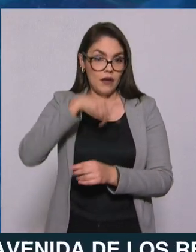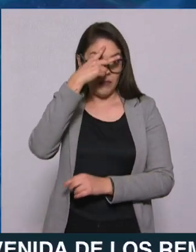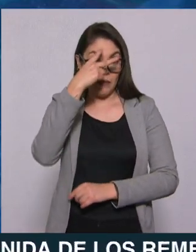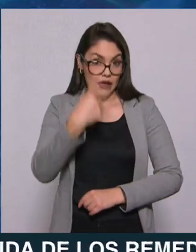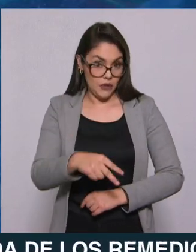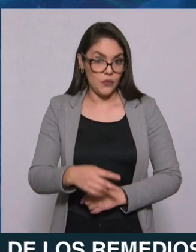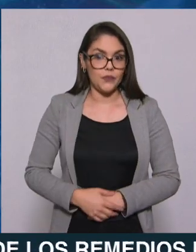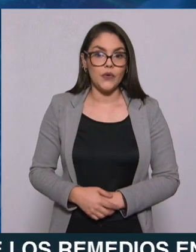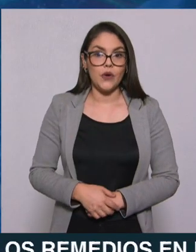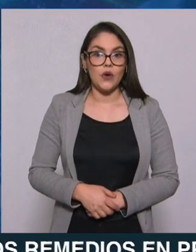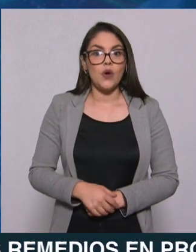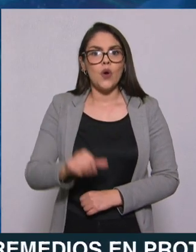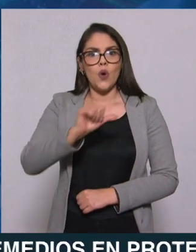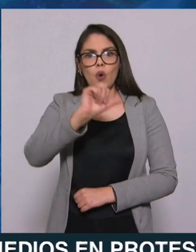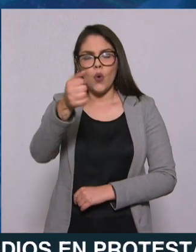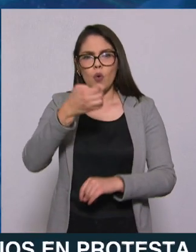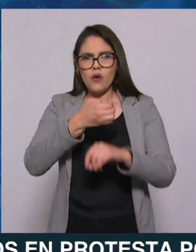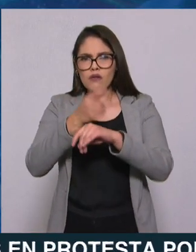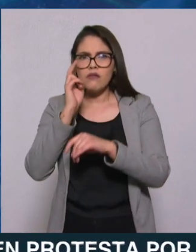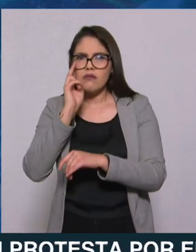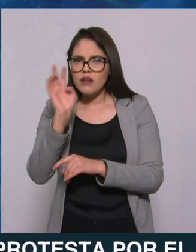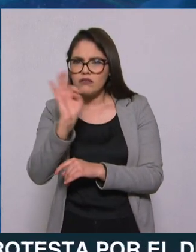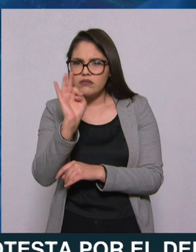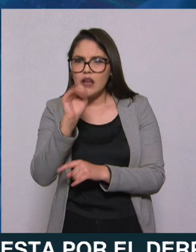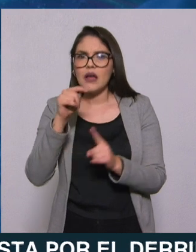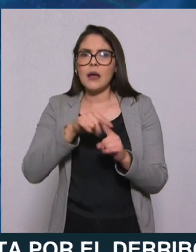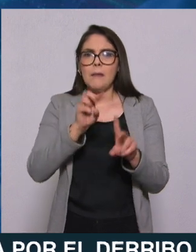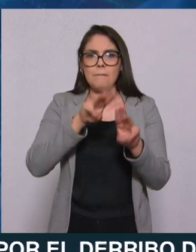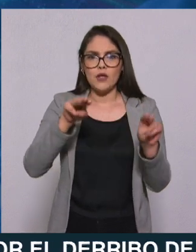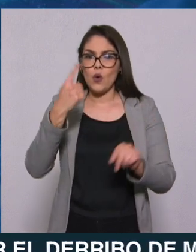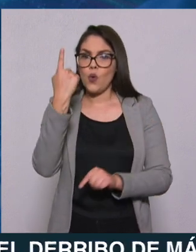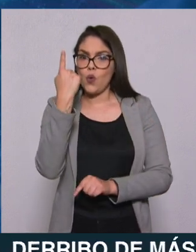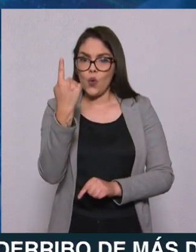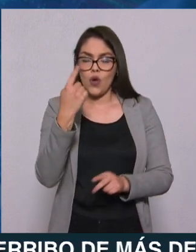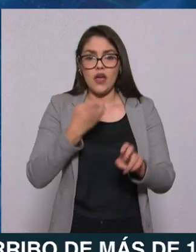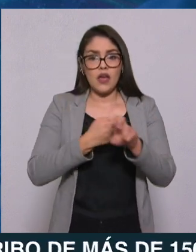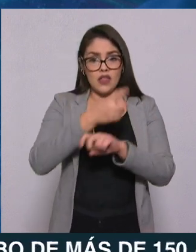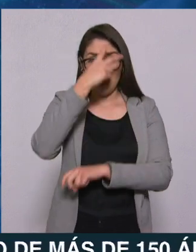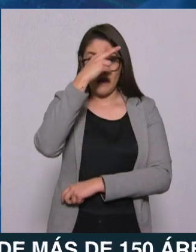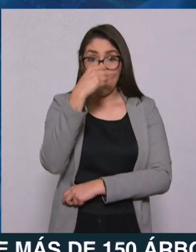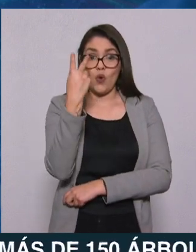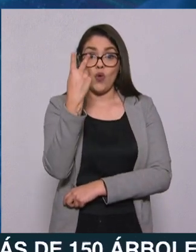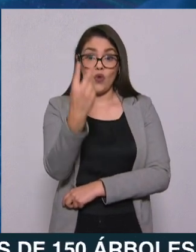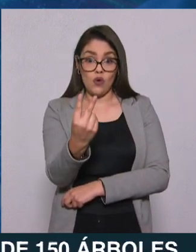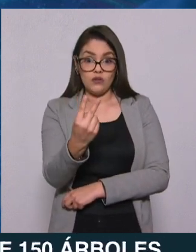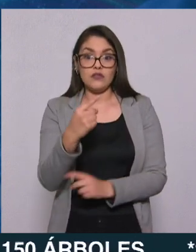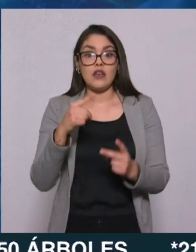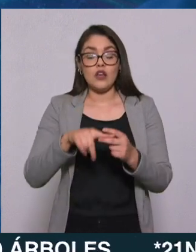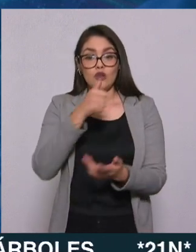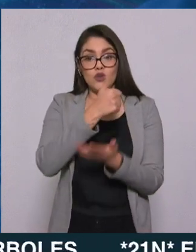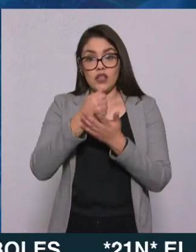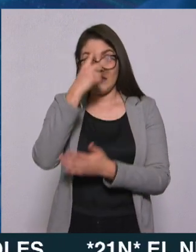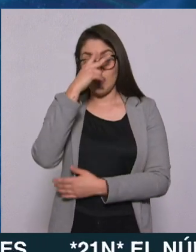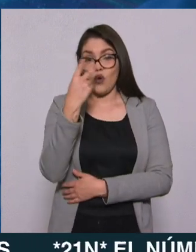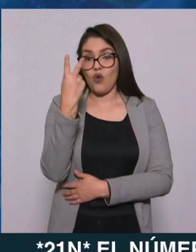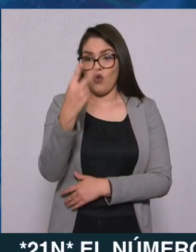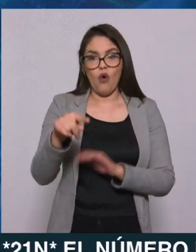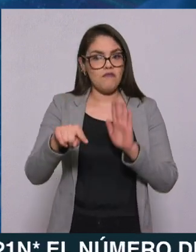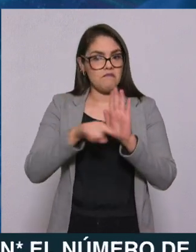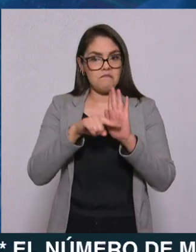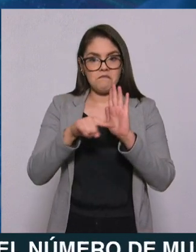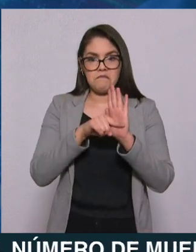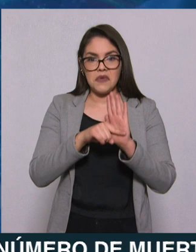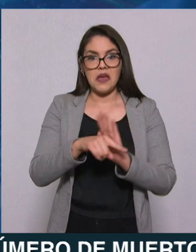Las entidades en donde se han detectado los casos son Michoacán con 1, Estado de México 2 casos, Ciudad de México 2 negativos